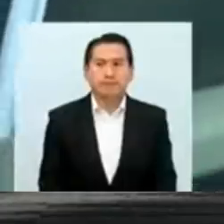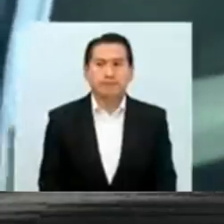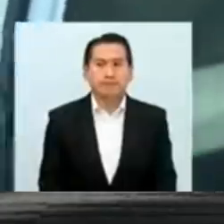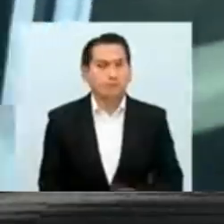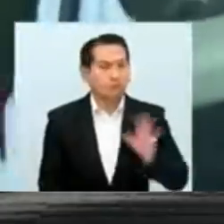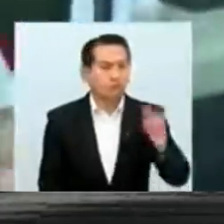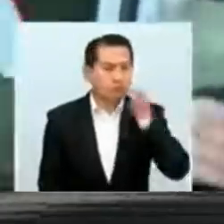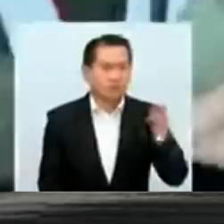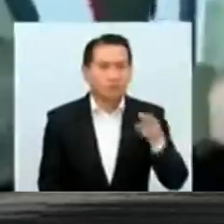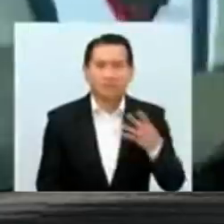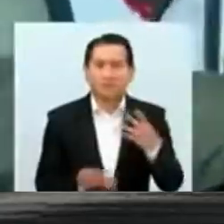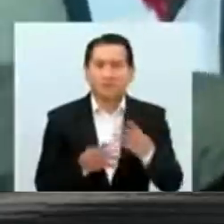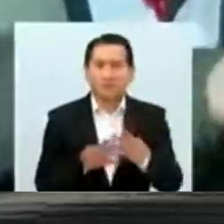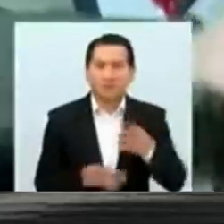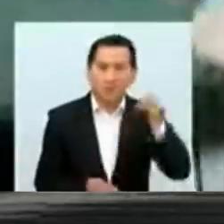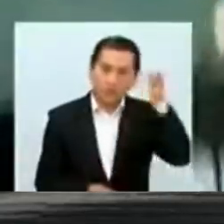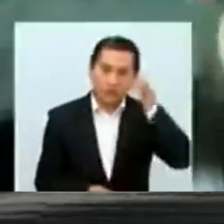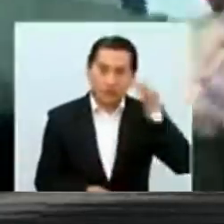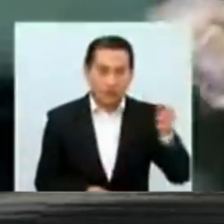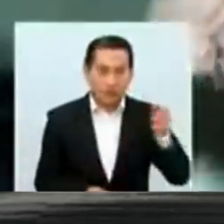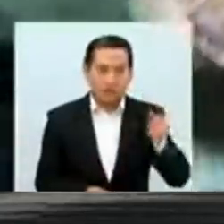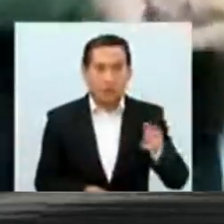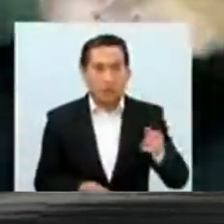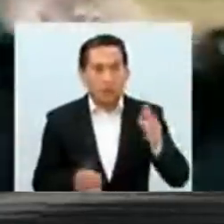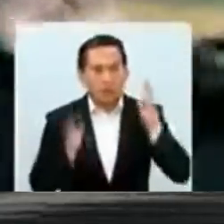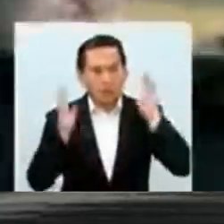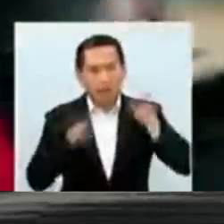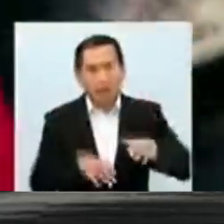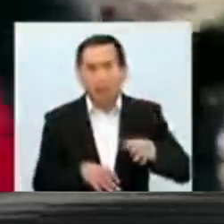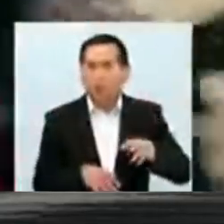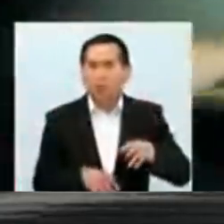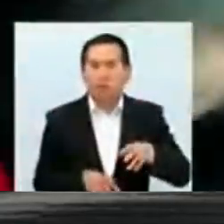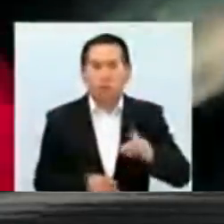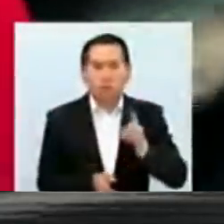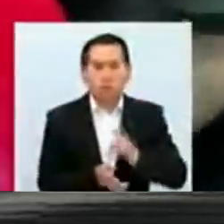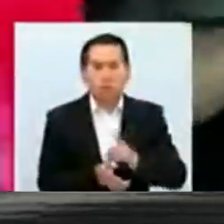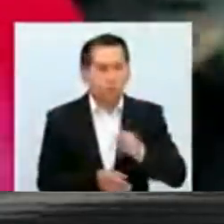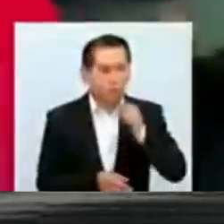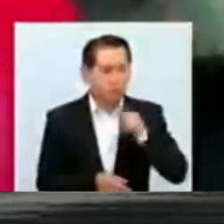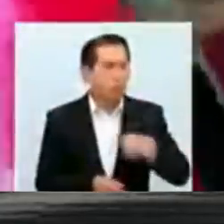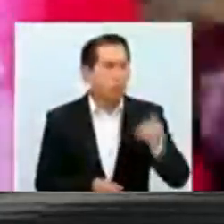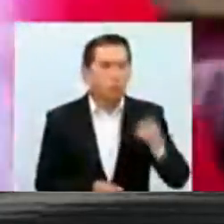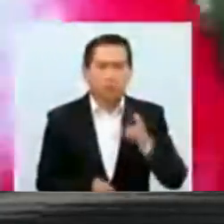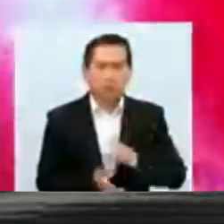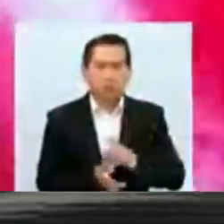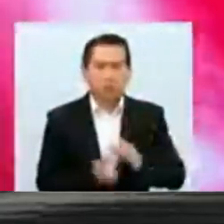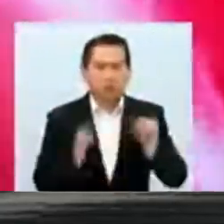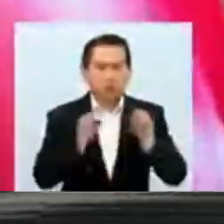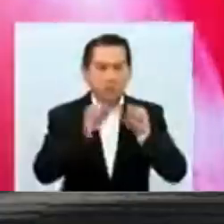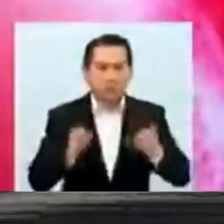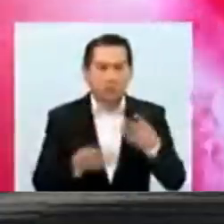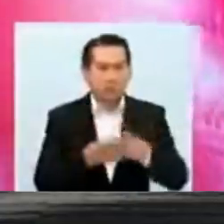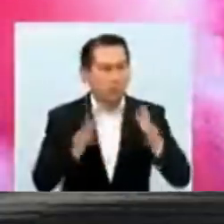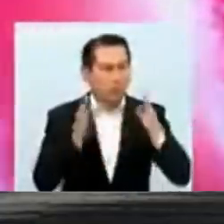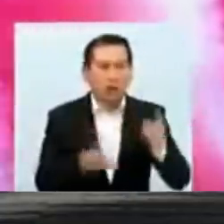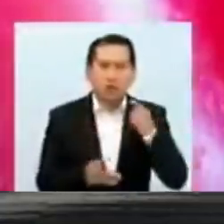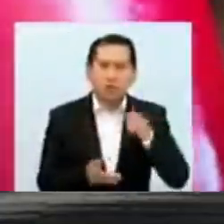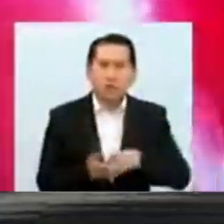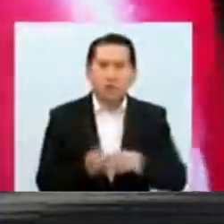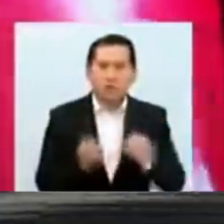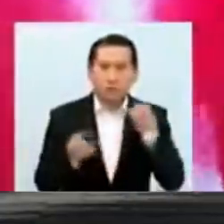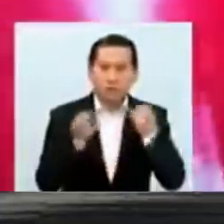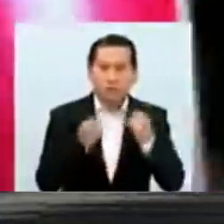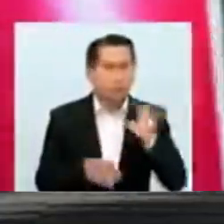Privada de libertad Jeanine Añez nunca fue desatendida por médicos particulares o de régimen penitenciario. Así lo informó